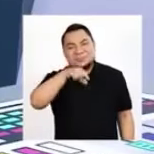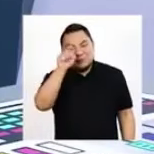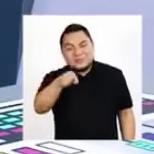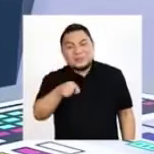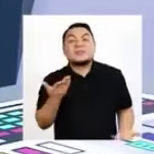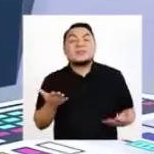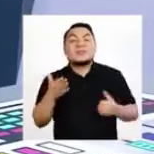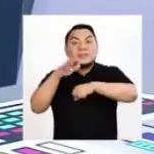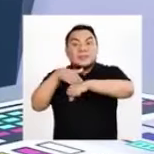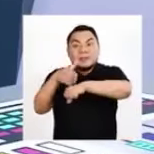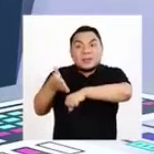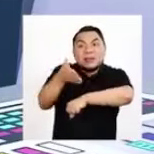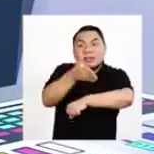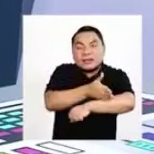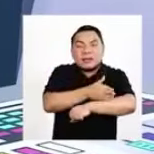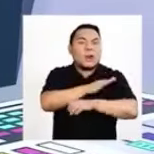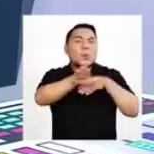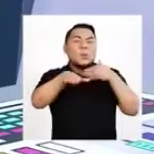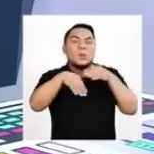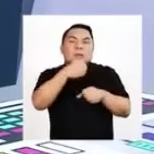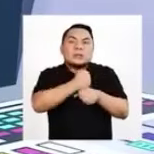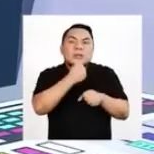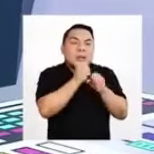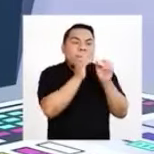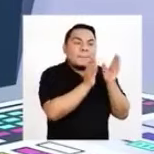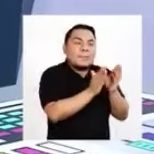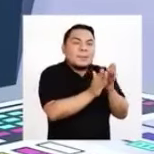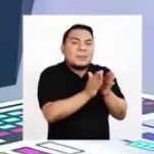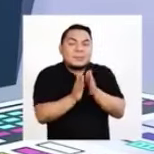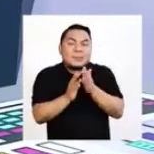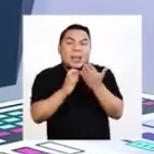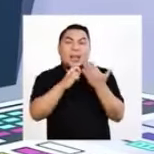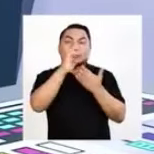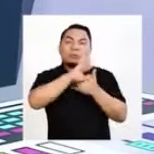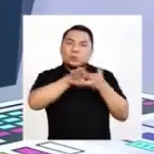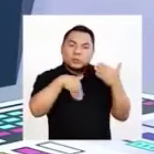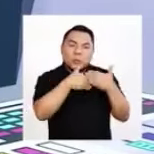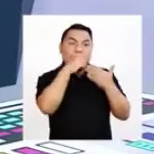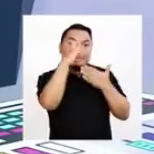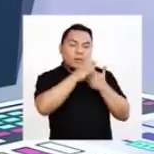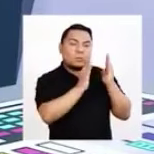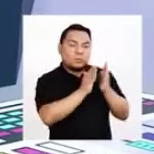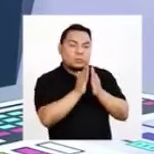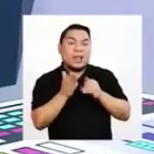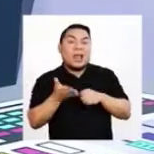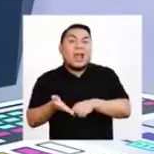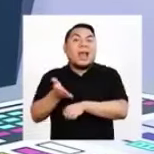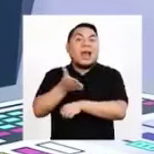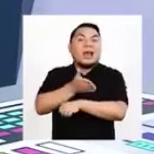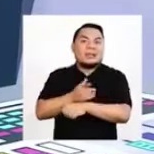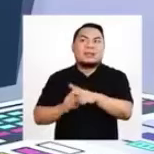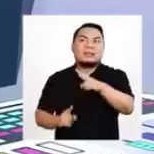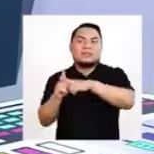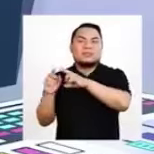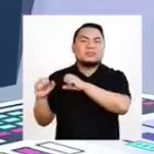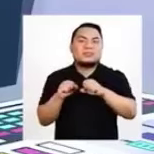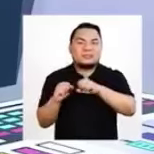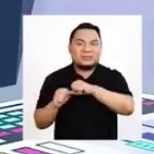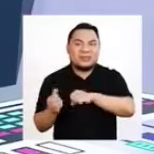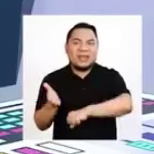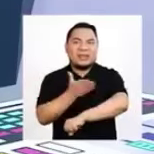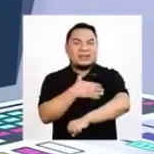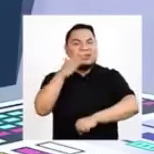La prevención son todas las acciones que podemos hacer antes de que se produzca un fenómeno